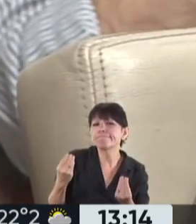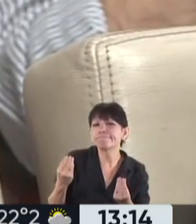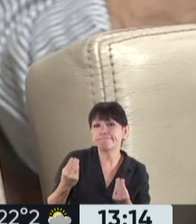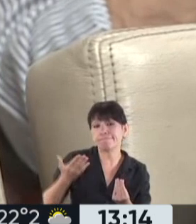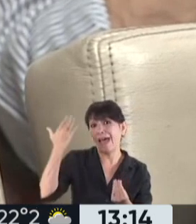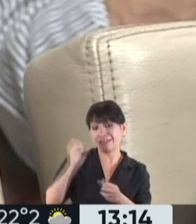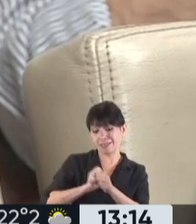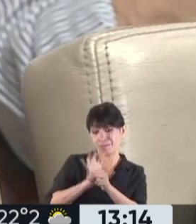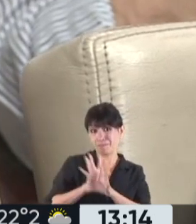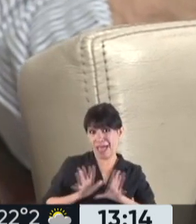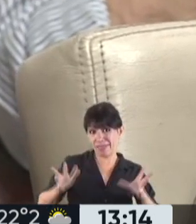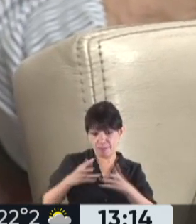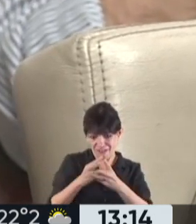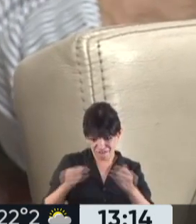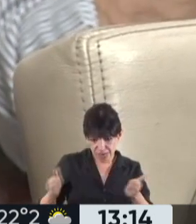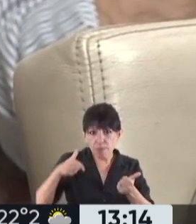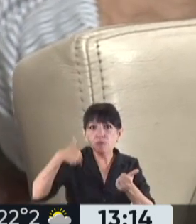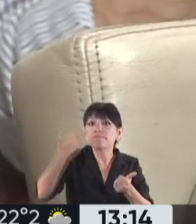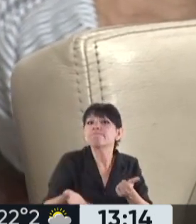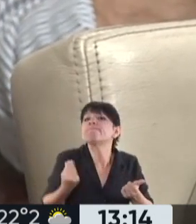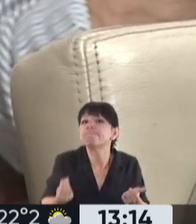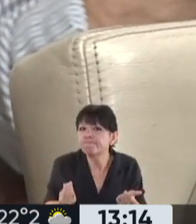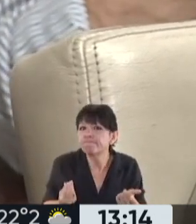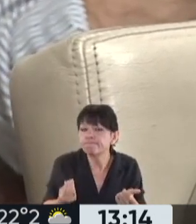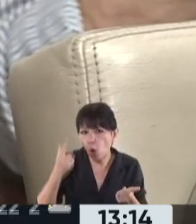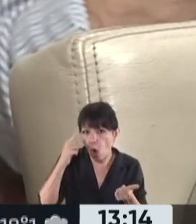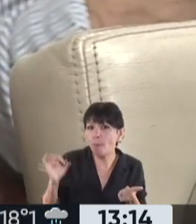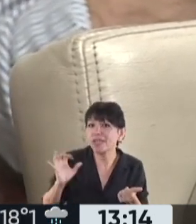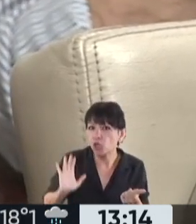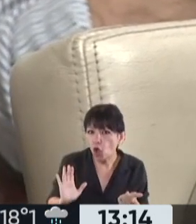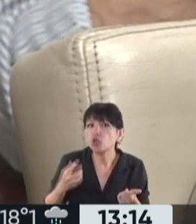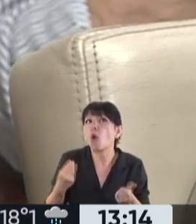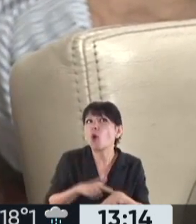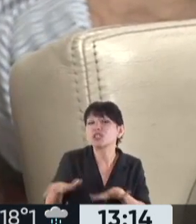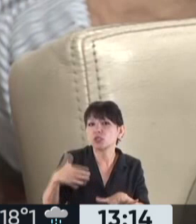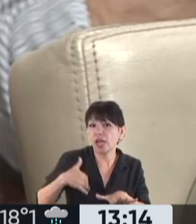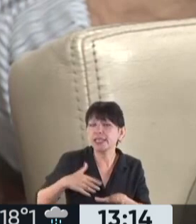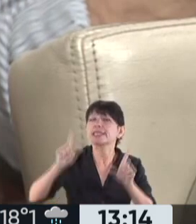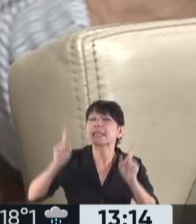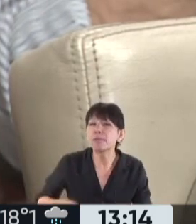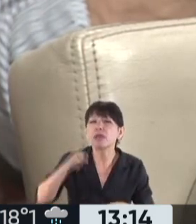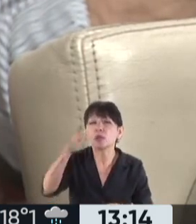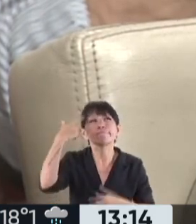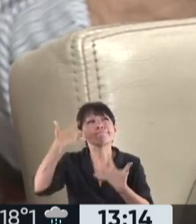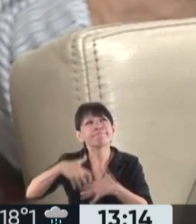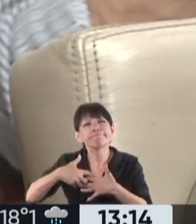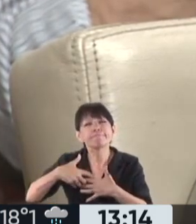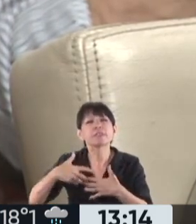pandemia? Y también, ¿cuál es el balance que hace sobre, por